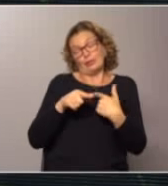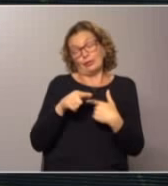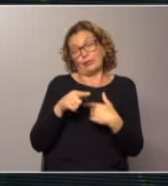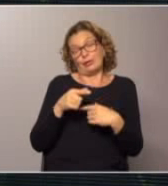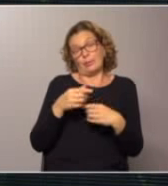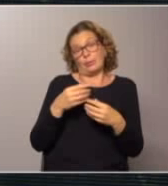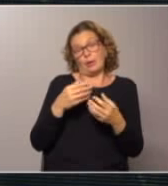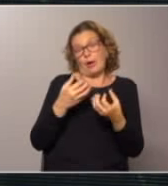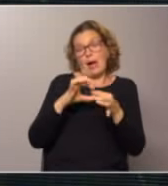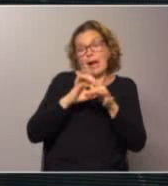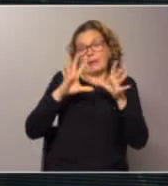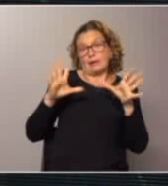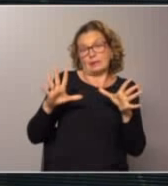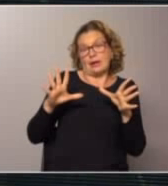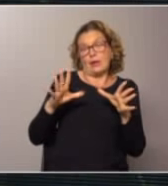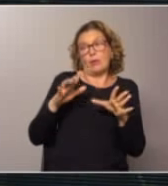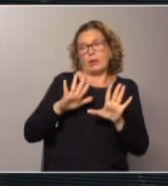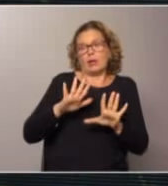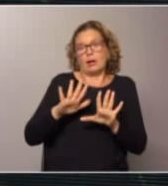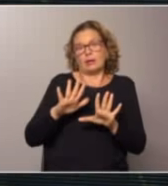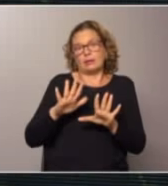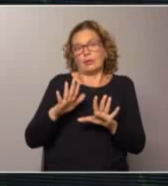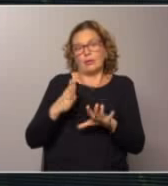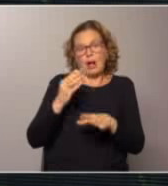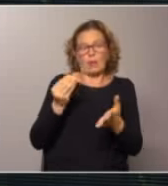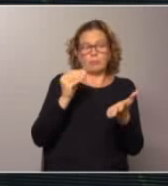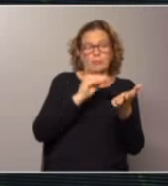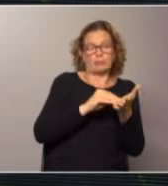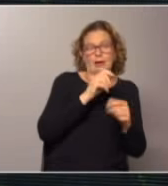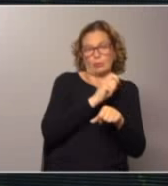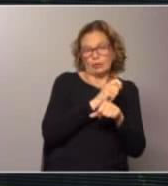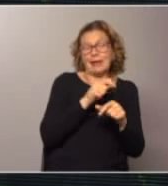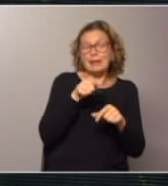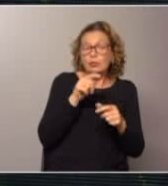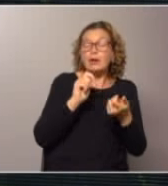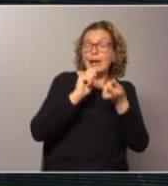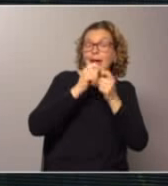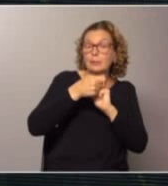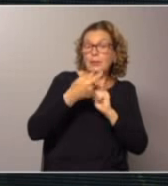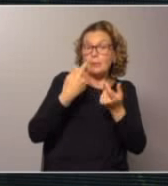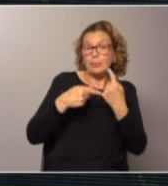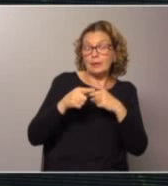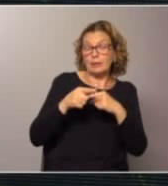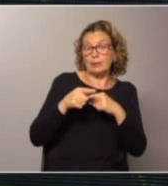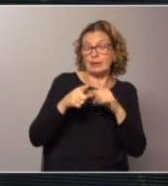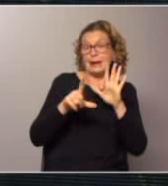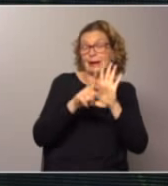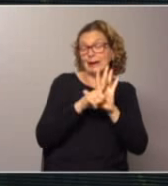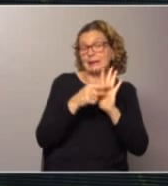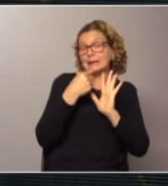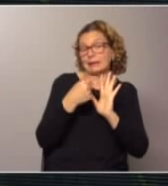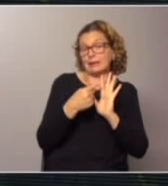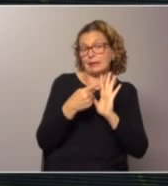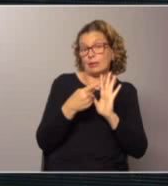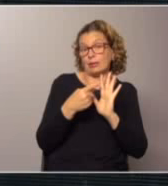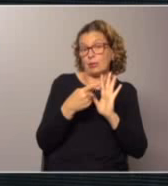perder la libertad o quedarte con una un antecedente entonces eso se modificó pero cuando la propia ley dice cuando no